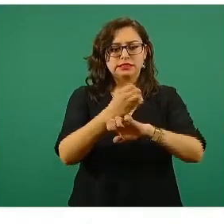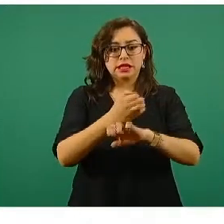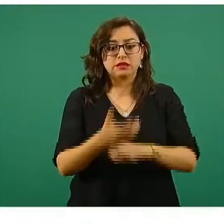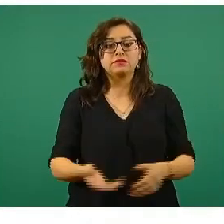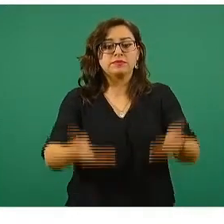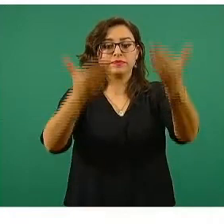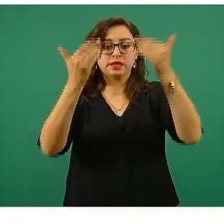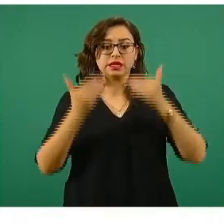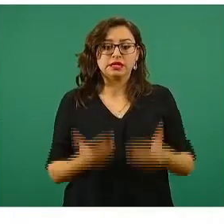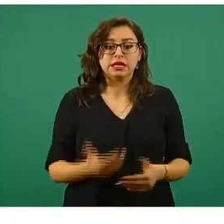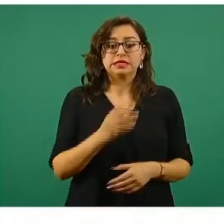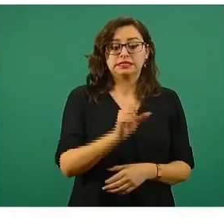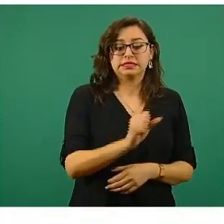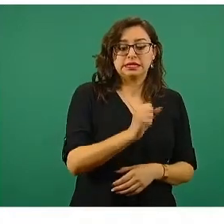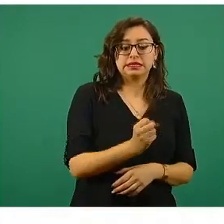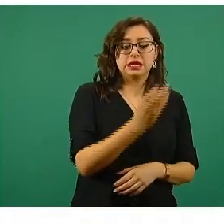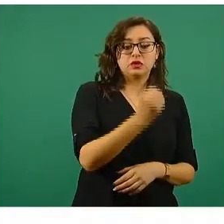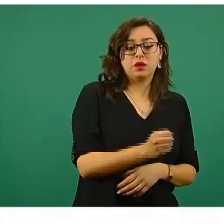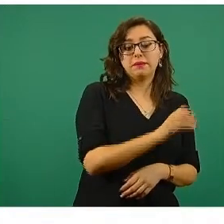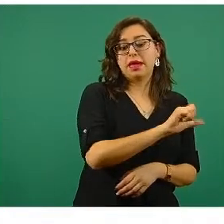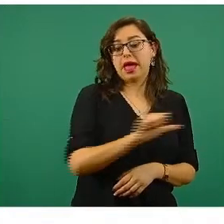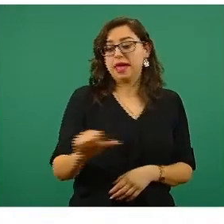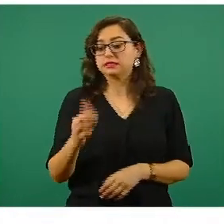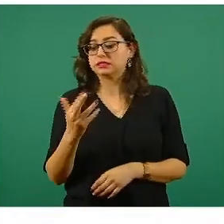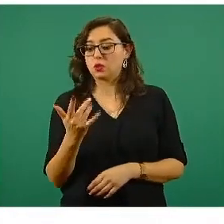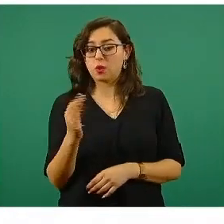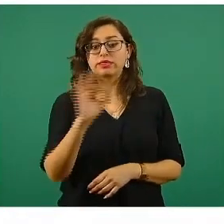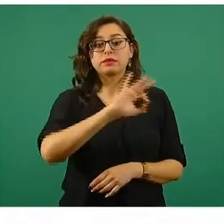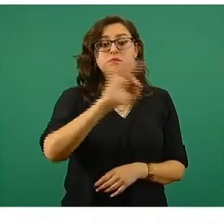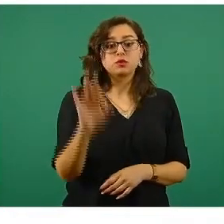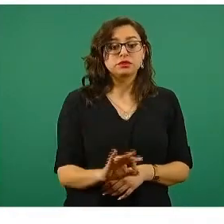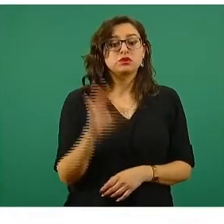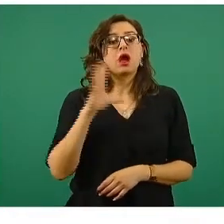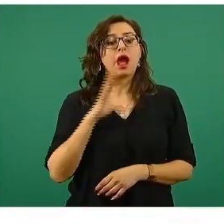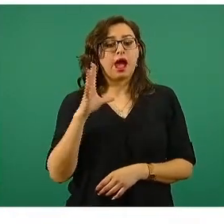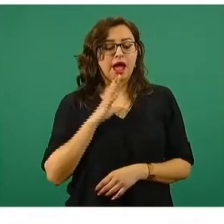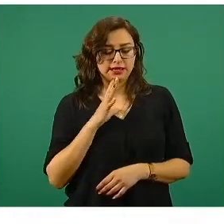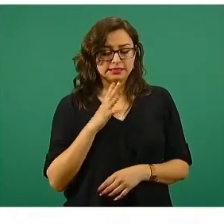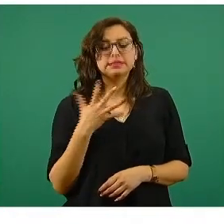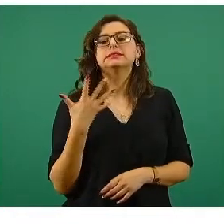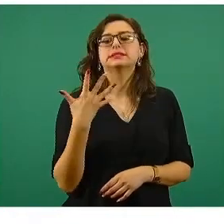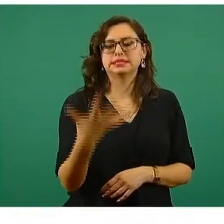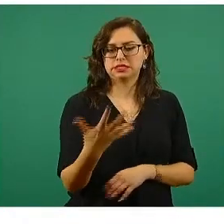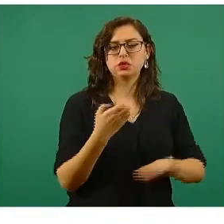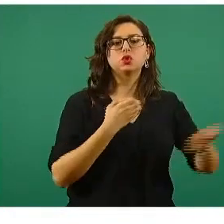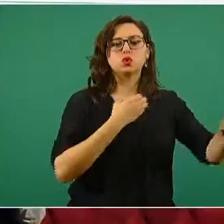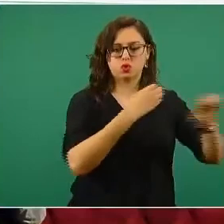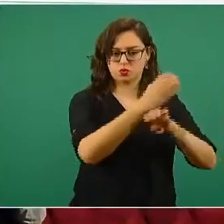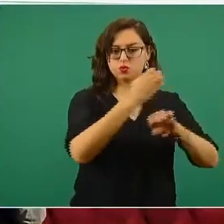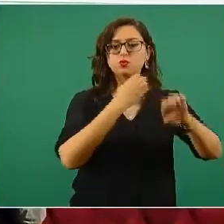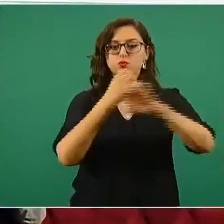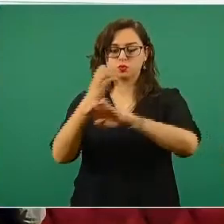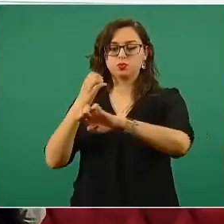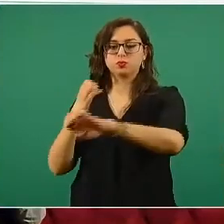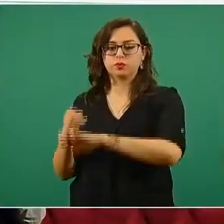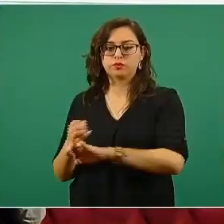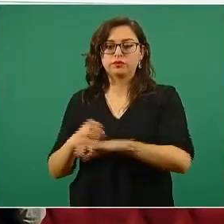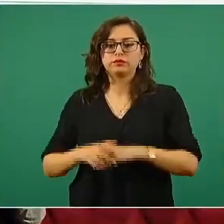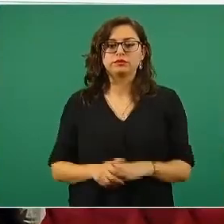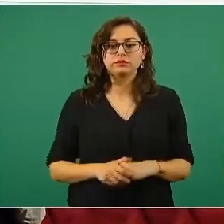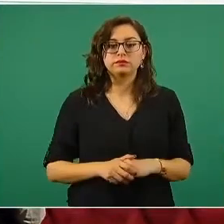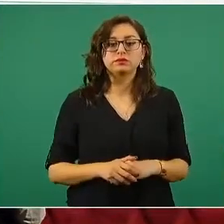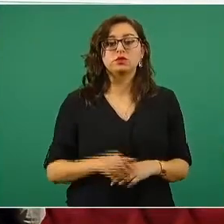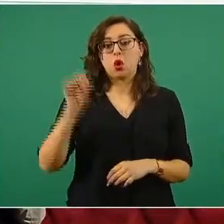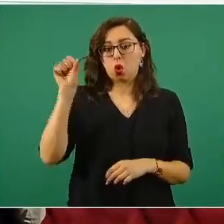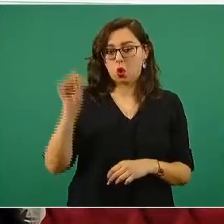siguiente rango, que es entre el 69 y 50, solamente se encuentran 5 entidades federativas. Se